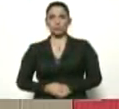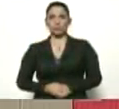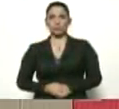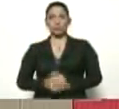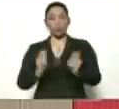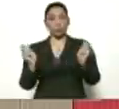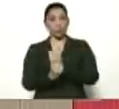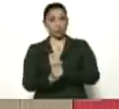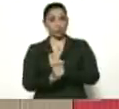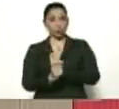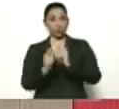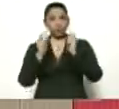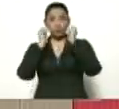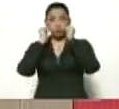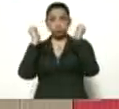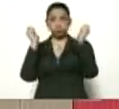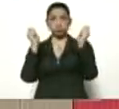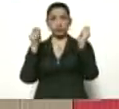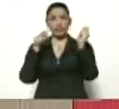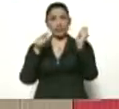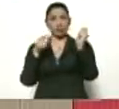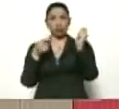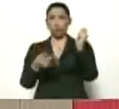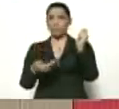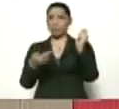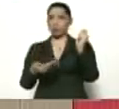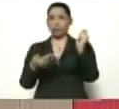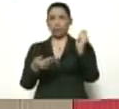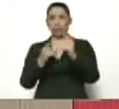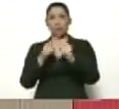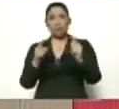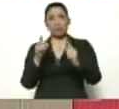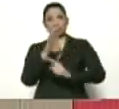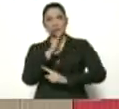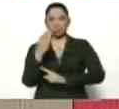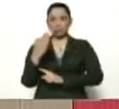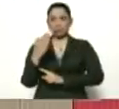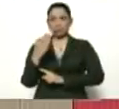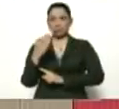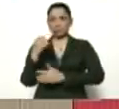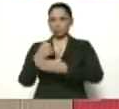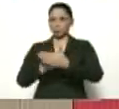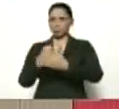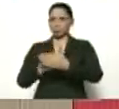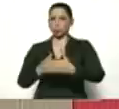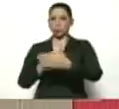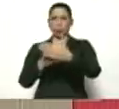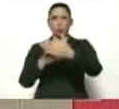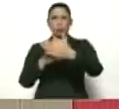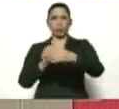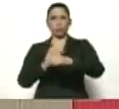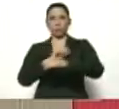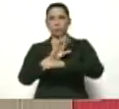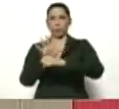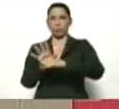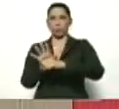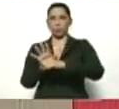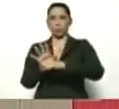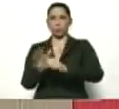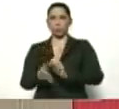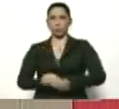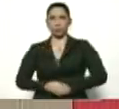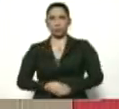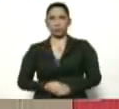convertido en una herramienta fundamental en el planeta entero en la lucha que toda la humanidad lleva contra